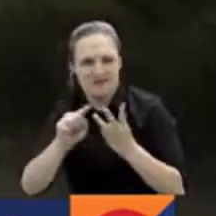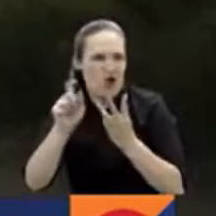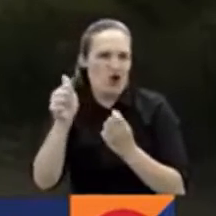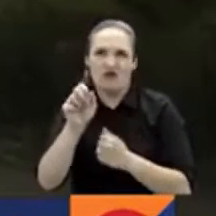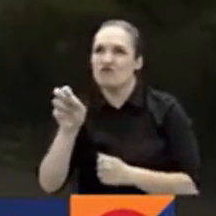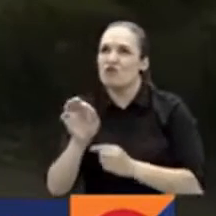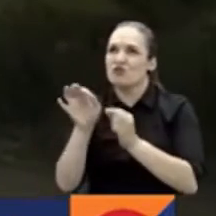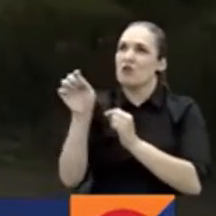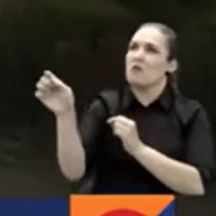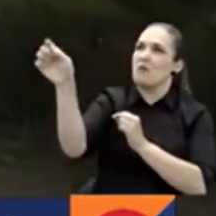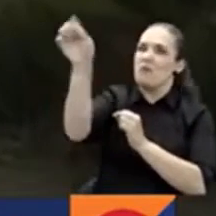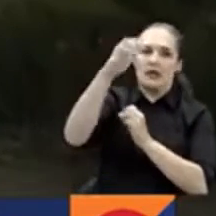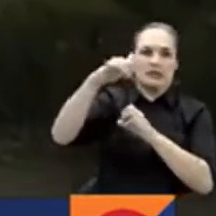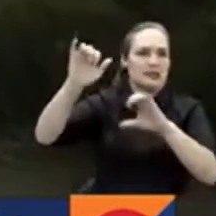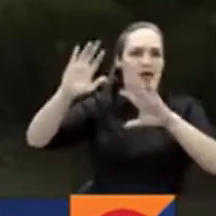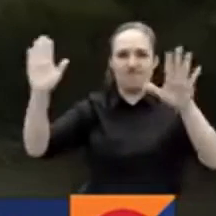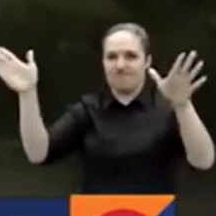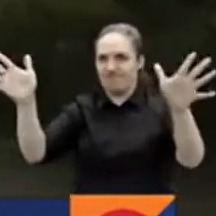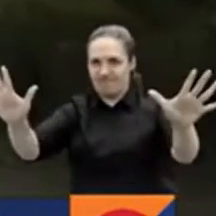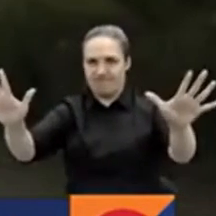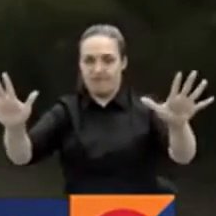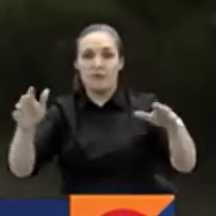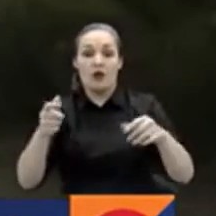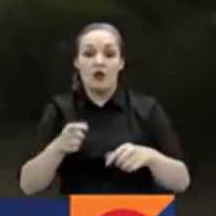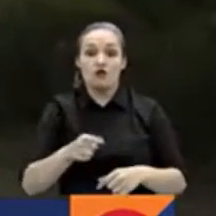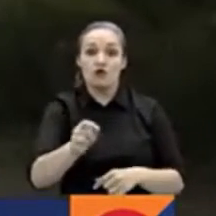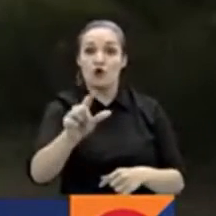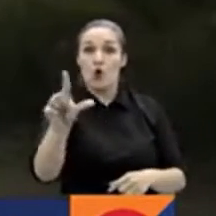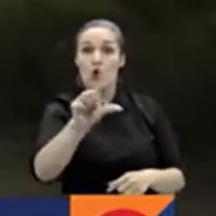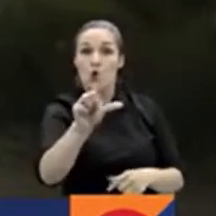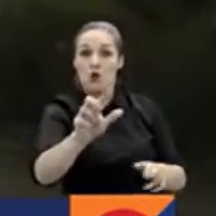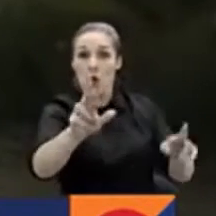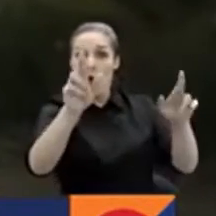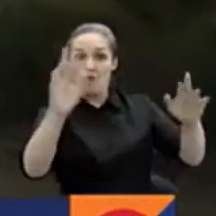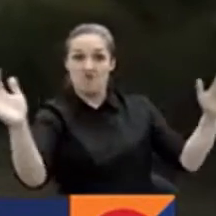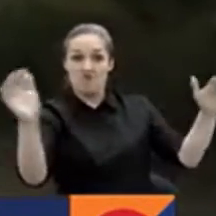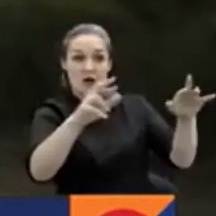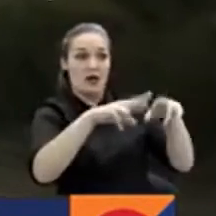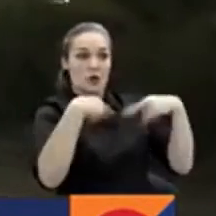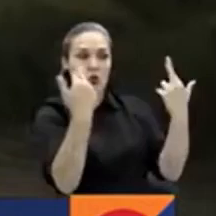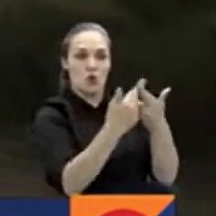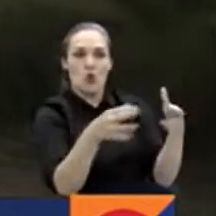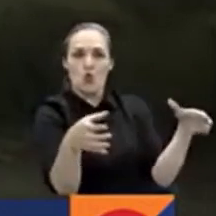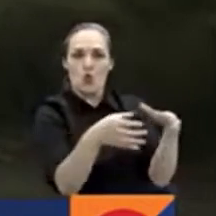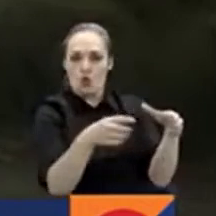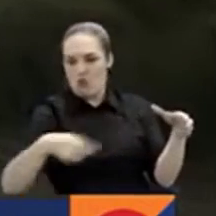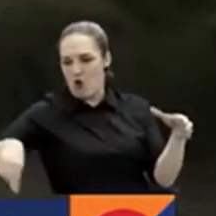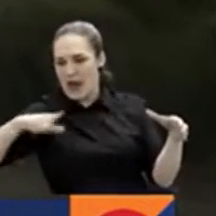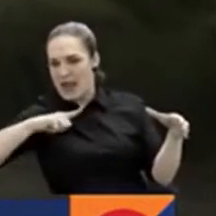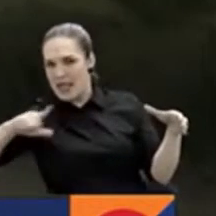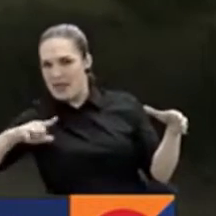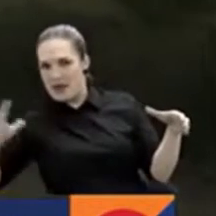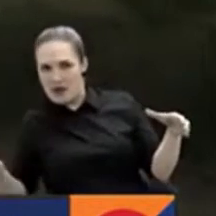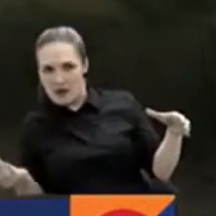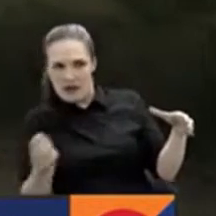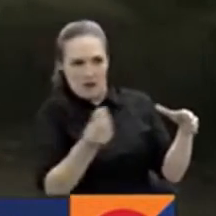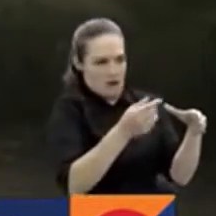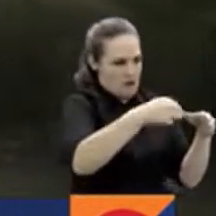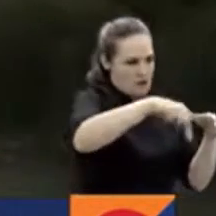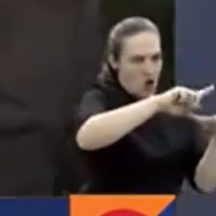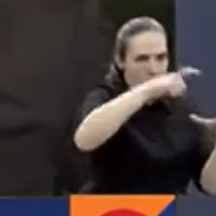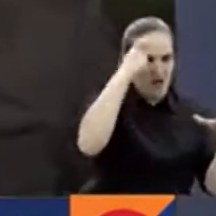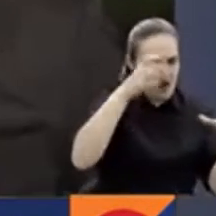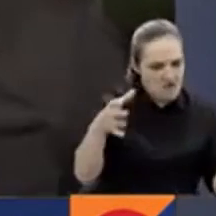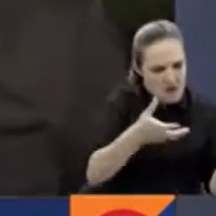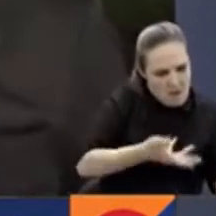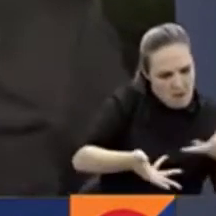del departamento de Antioquia. El próximo lunes se espera que se reúnan los voceros de las mesas mineras con el gobierno nacional para tratar de llegar a algún